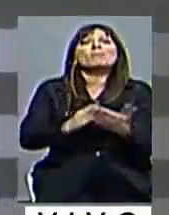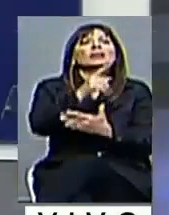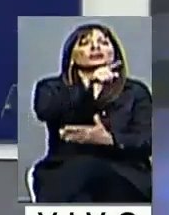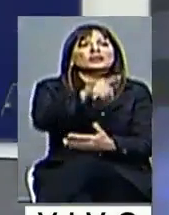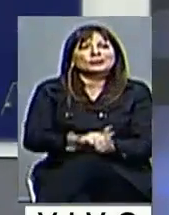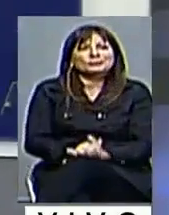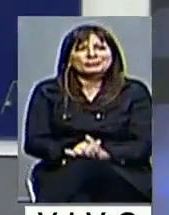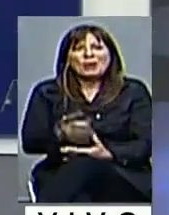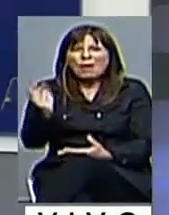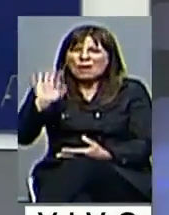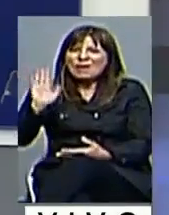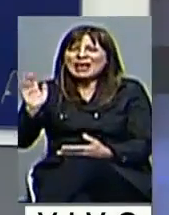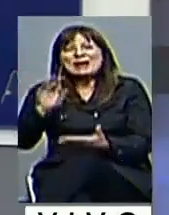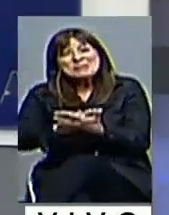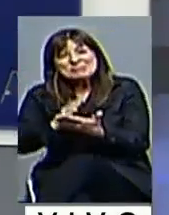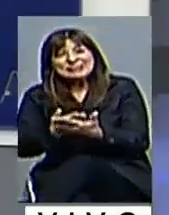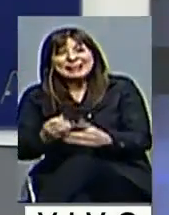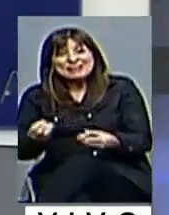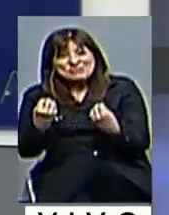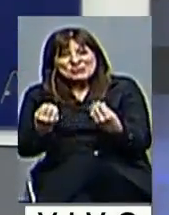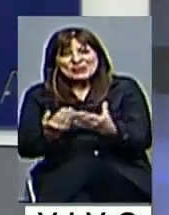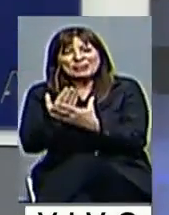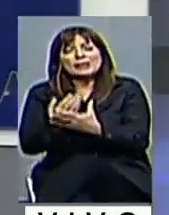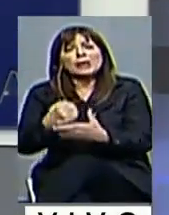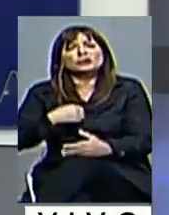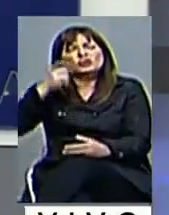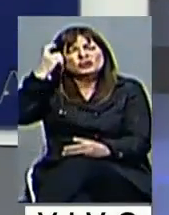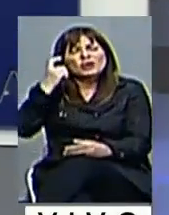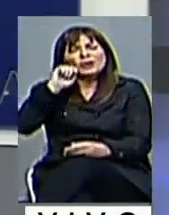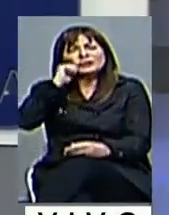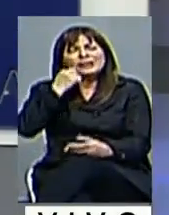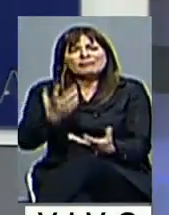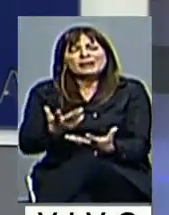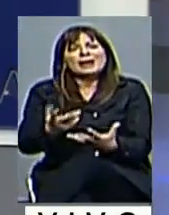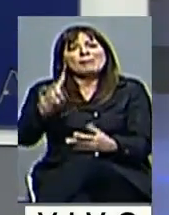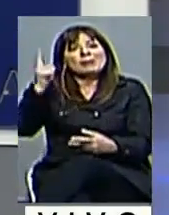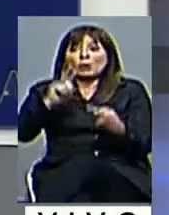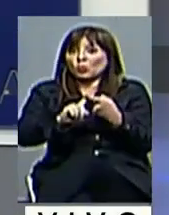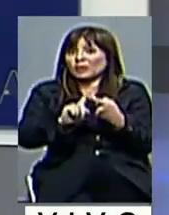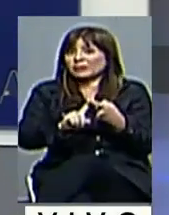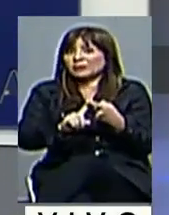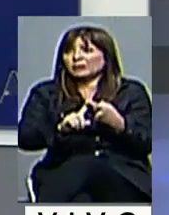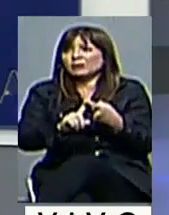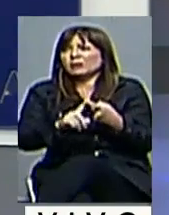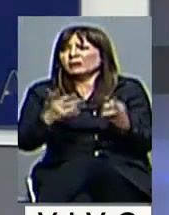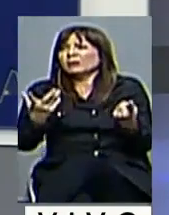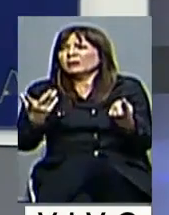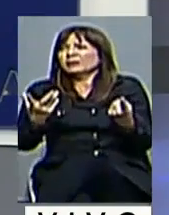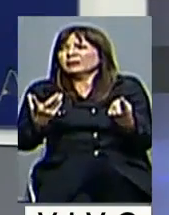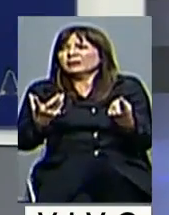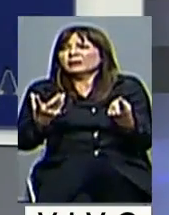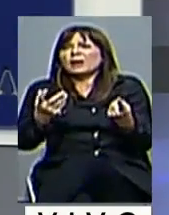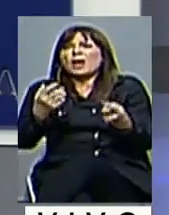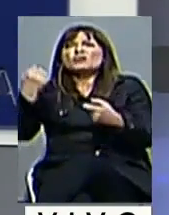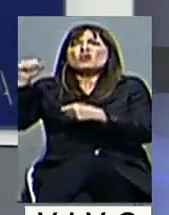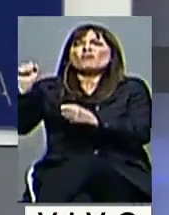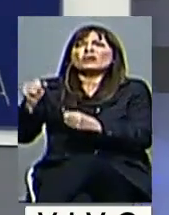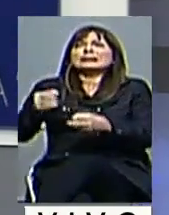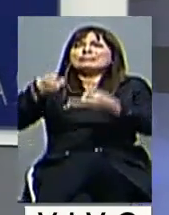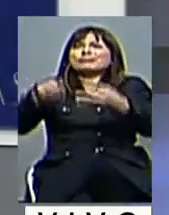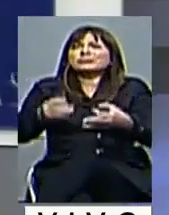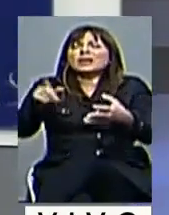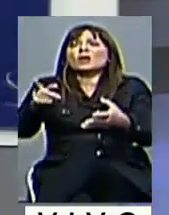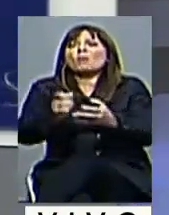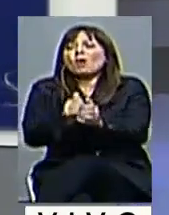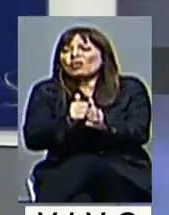Nicolás. Hola, Pablo, ¿cómo estás? Muy buenos días. Mira, yo creo que significa, en primer lugar, una más que el triunfo como tal, la